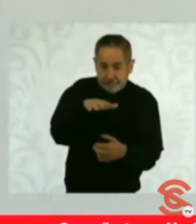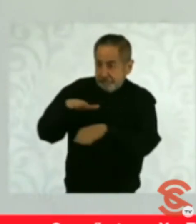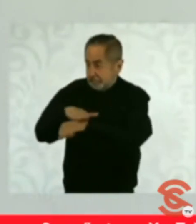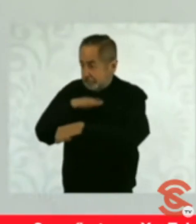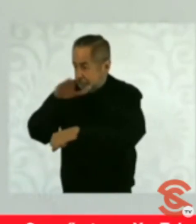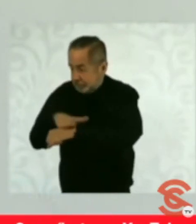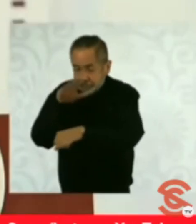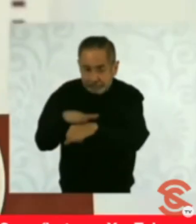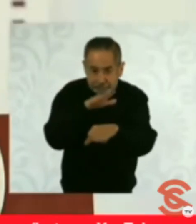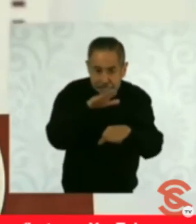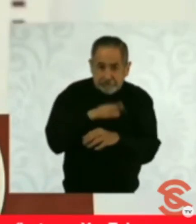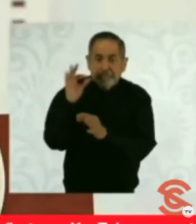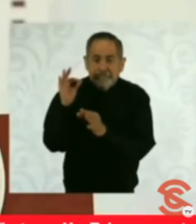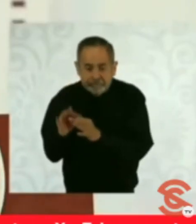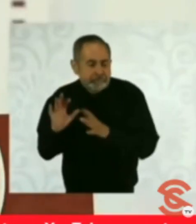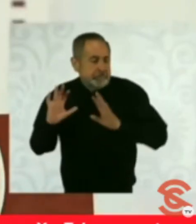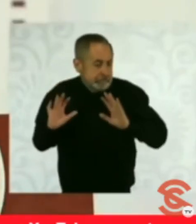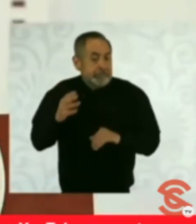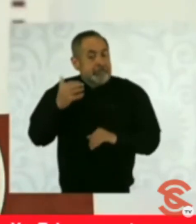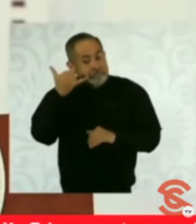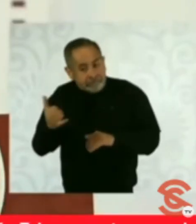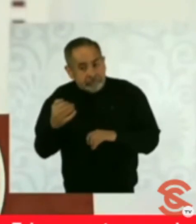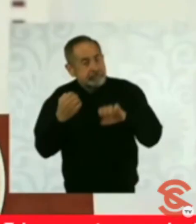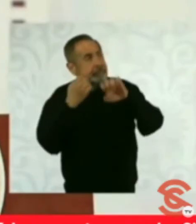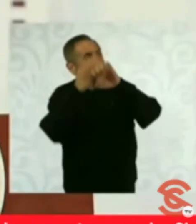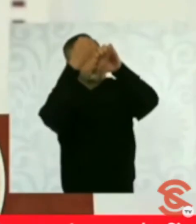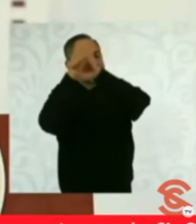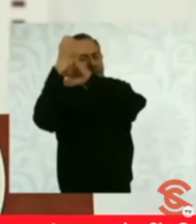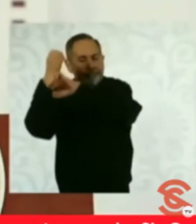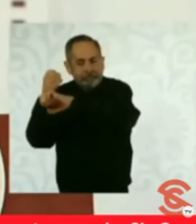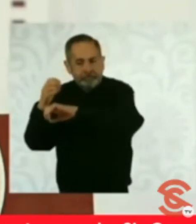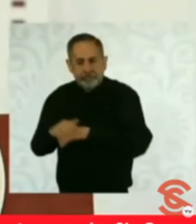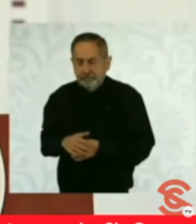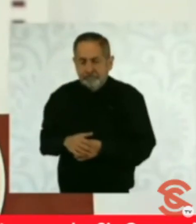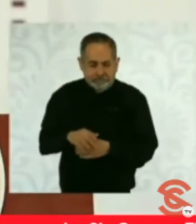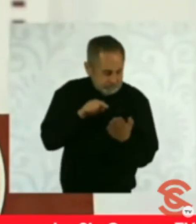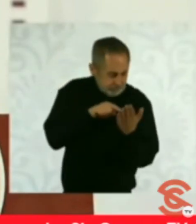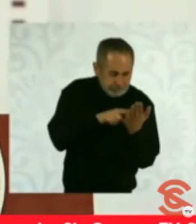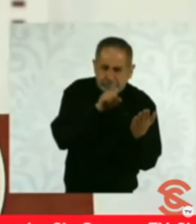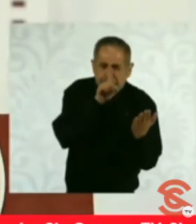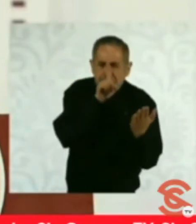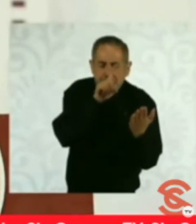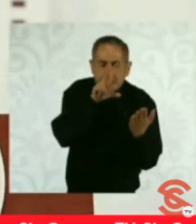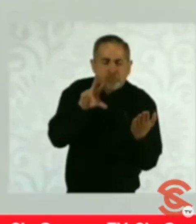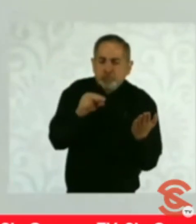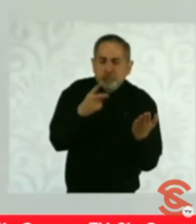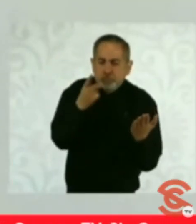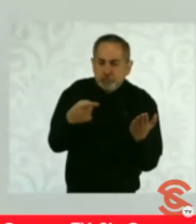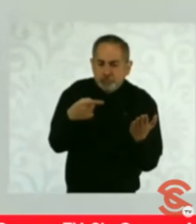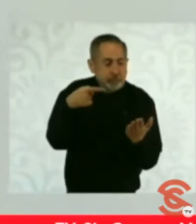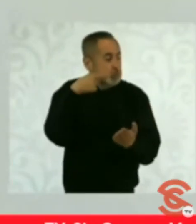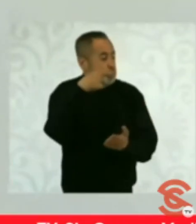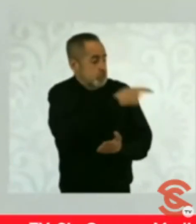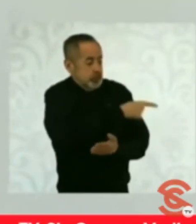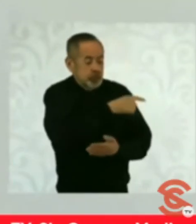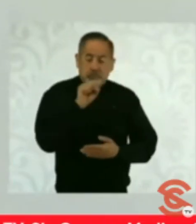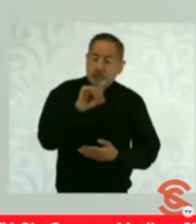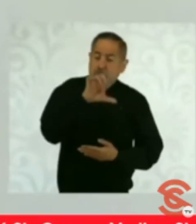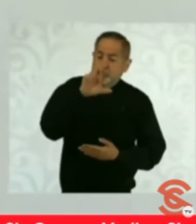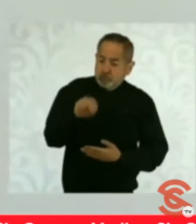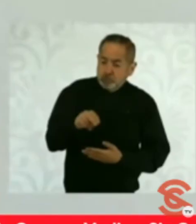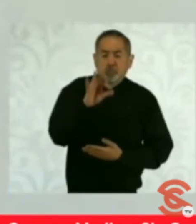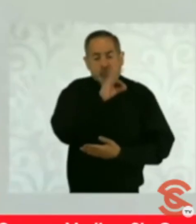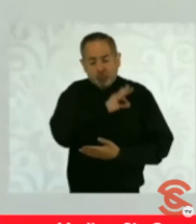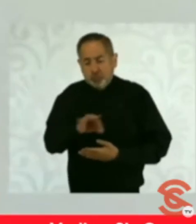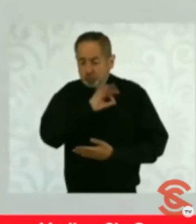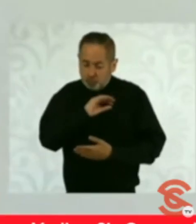de un procedimiento. En ningún lugar la Constitución dice la Corte puede